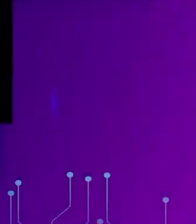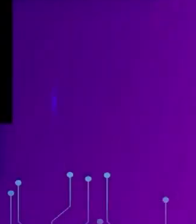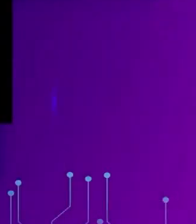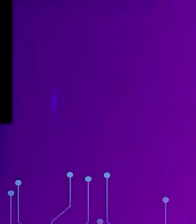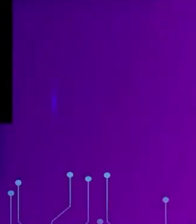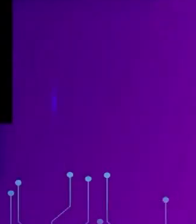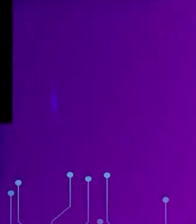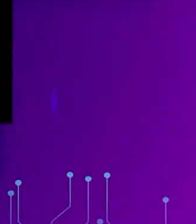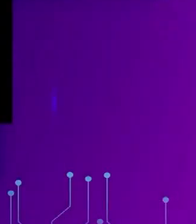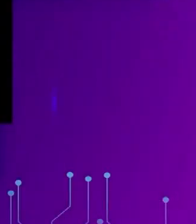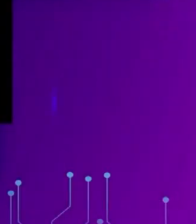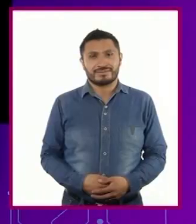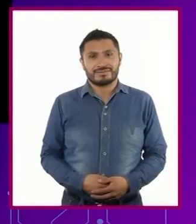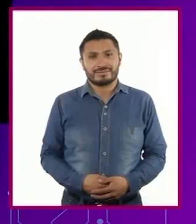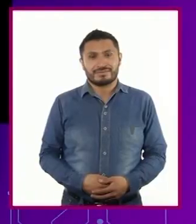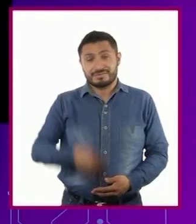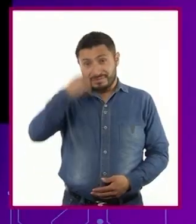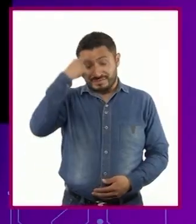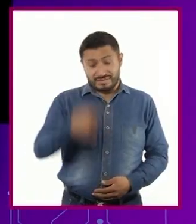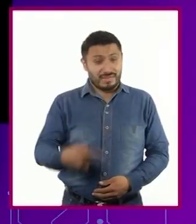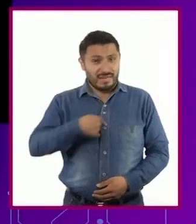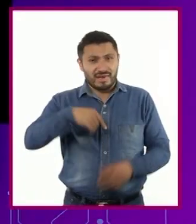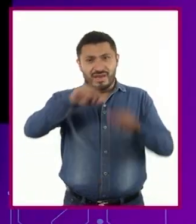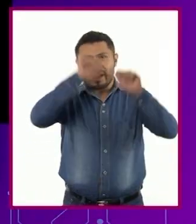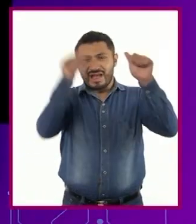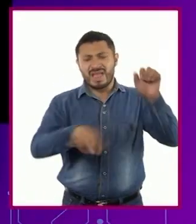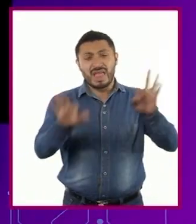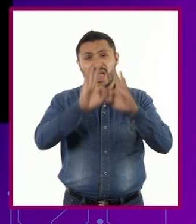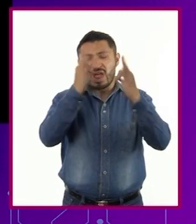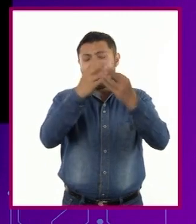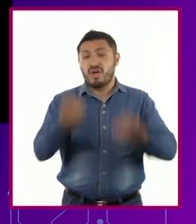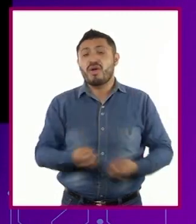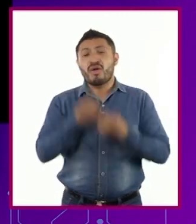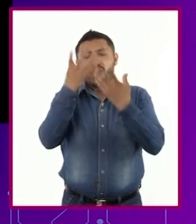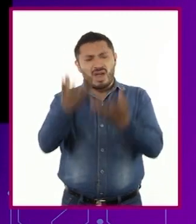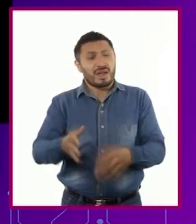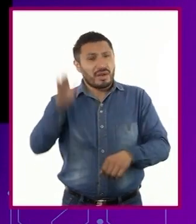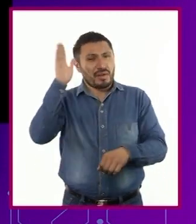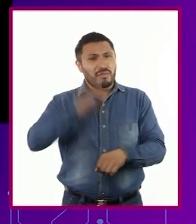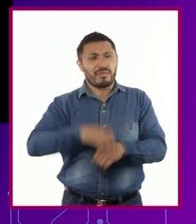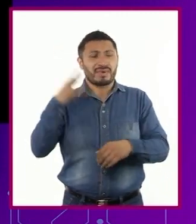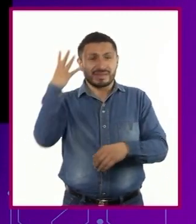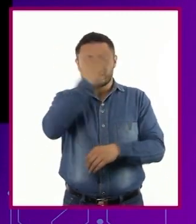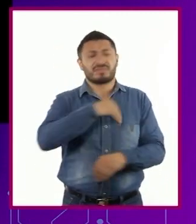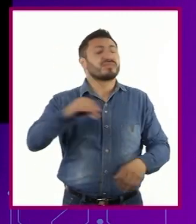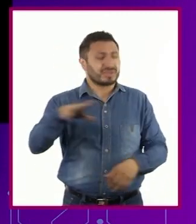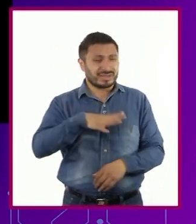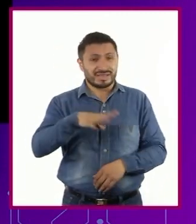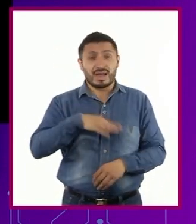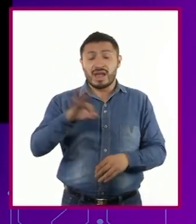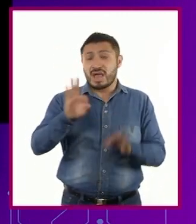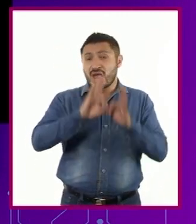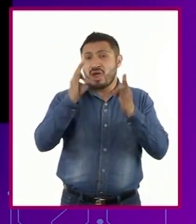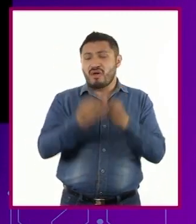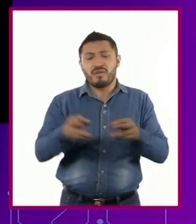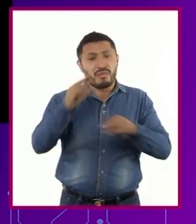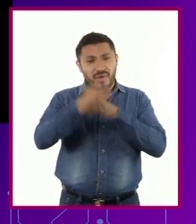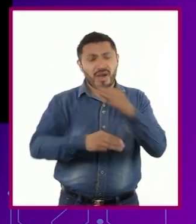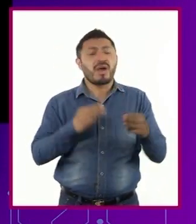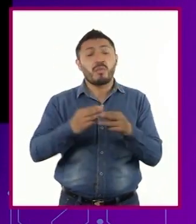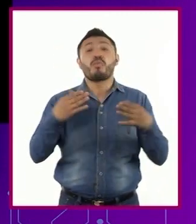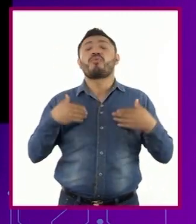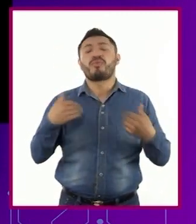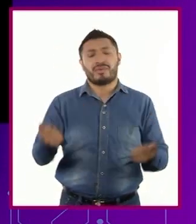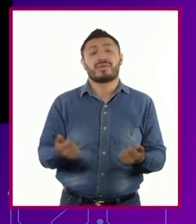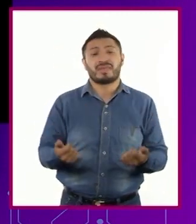Para mí, el arte es la forma de expresión más pura que puede existir. Nuestra manera de ver el mundo,